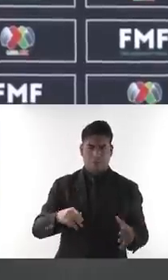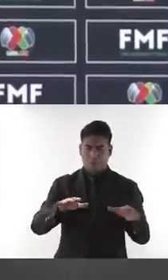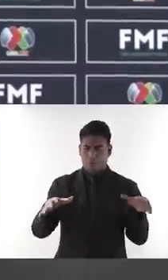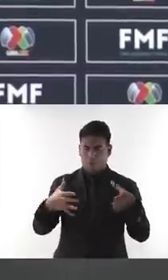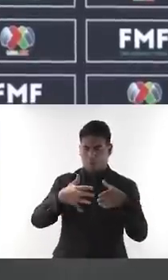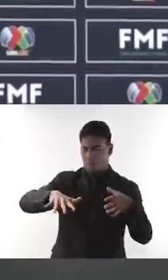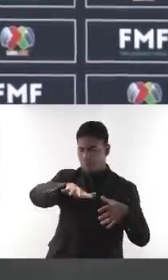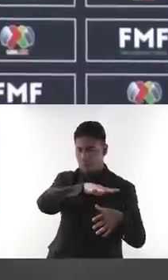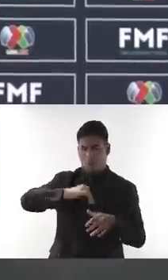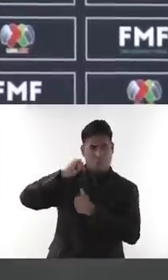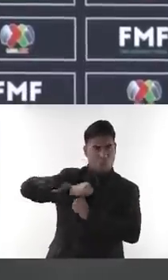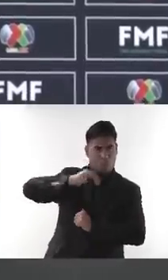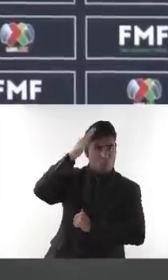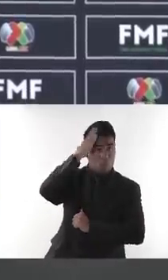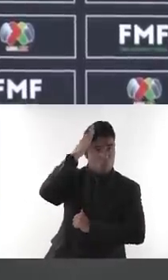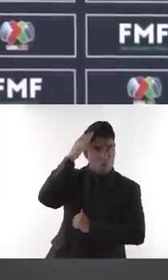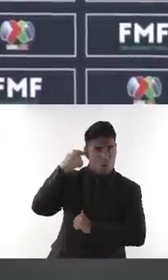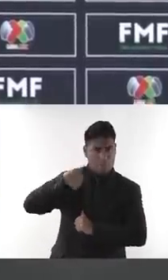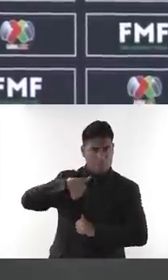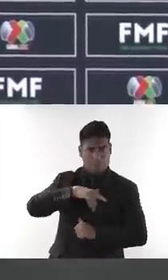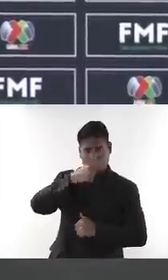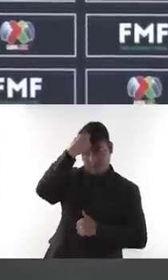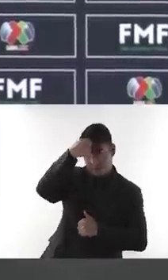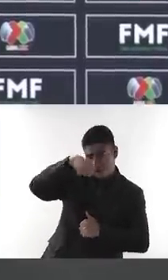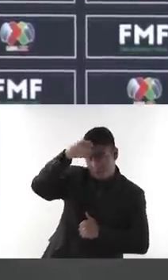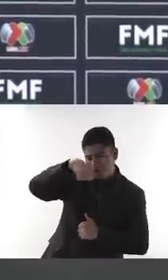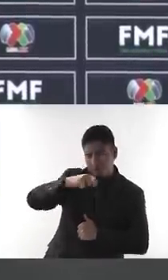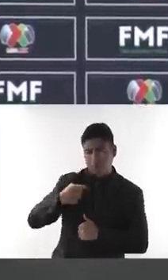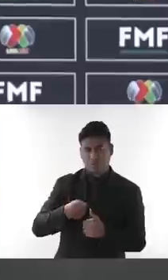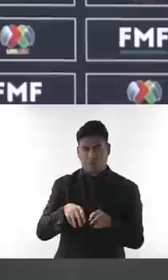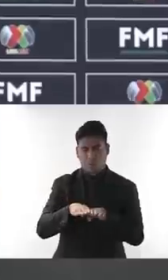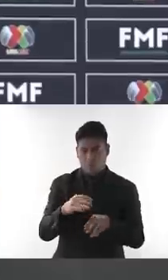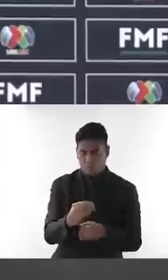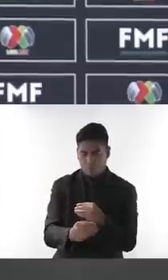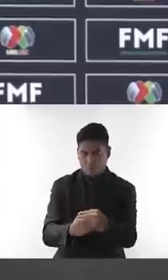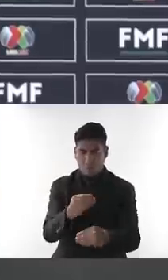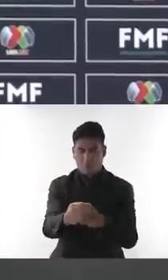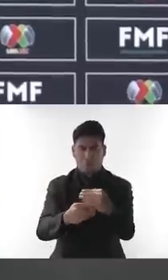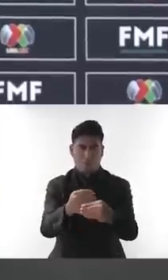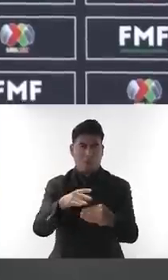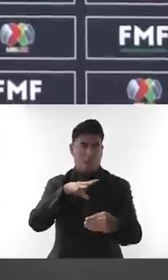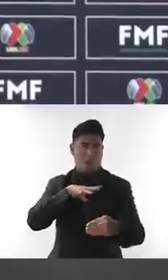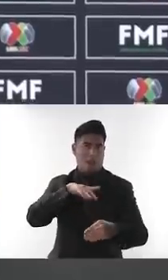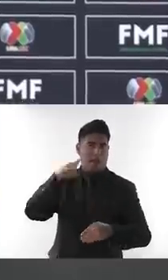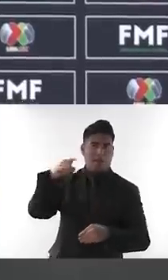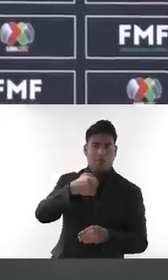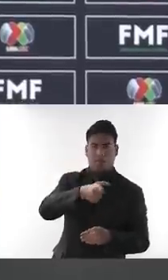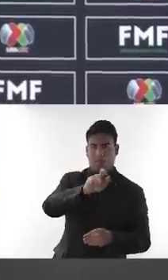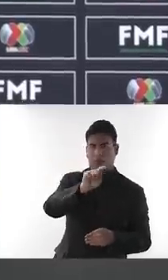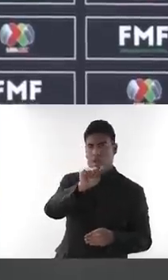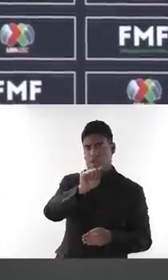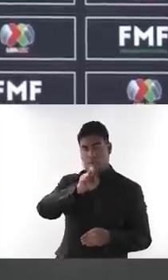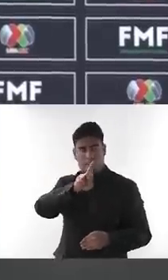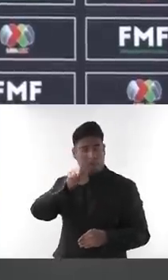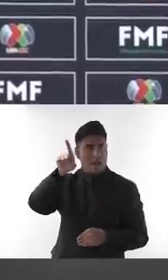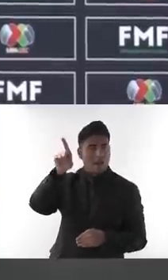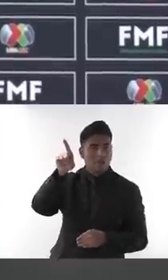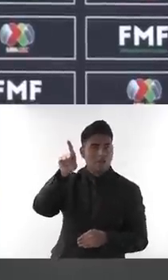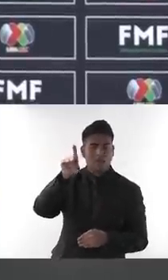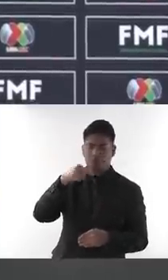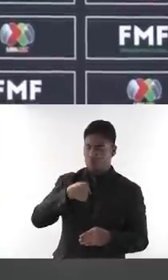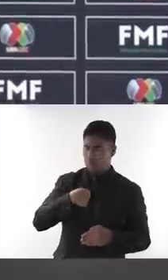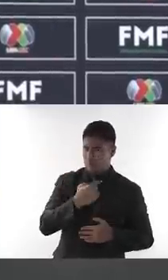técnico durante todo el proceso rumbo a Qatar, lo que te puedo confirmar es que no